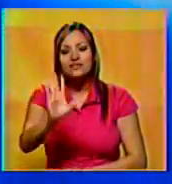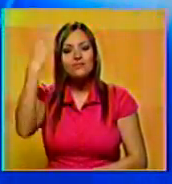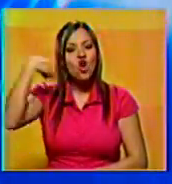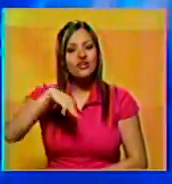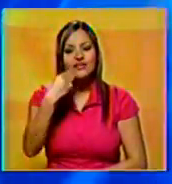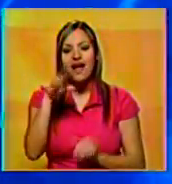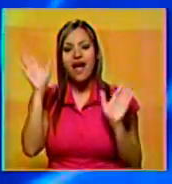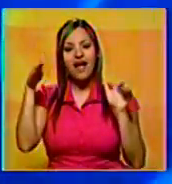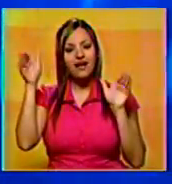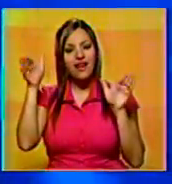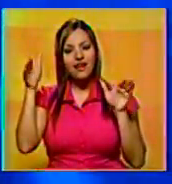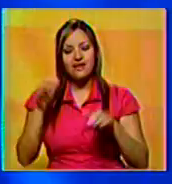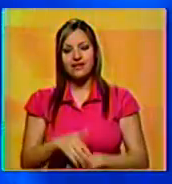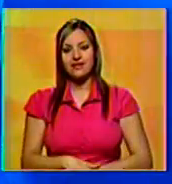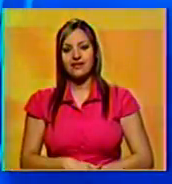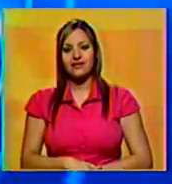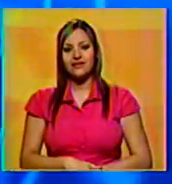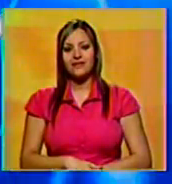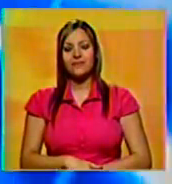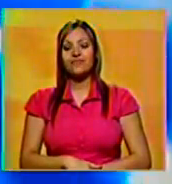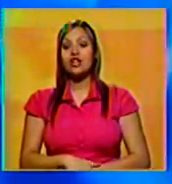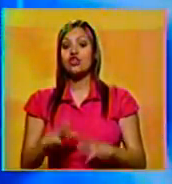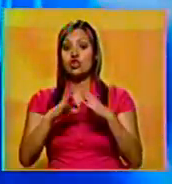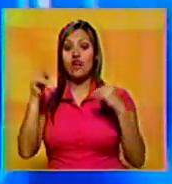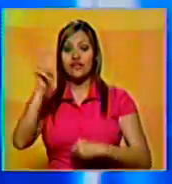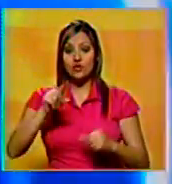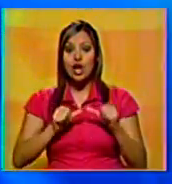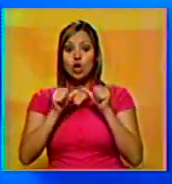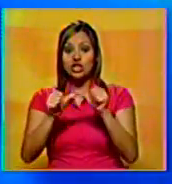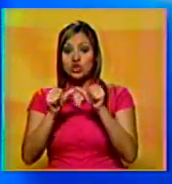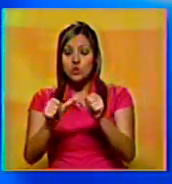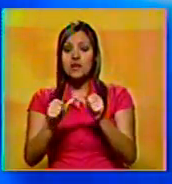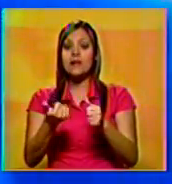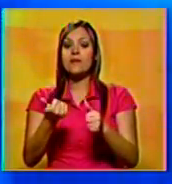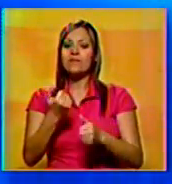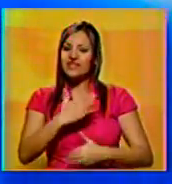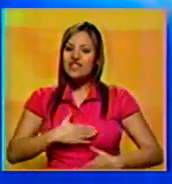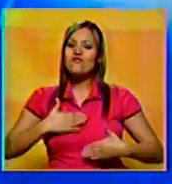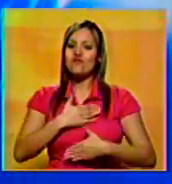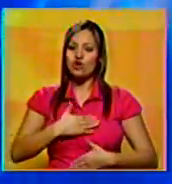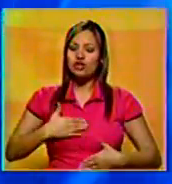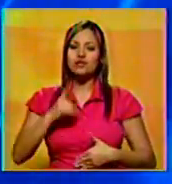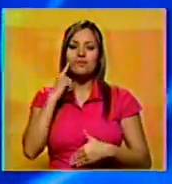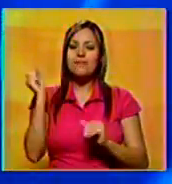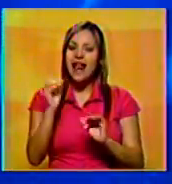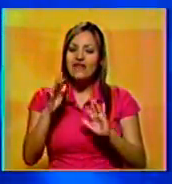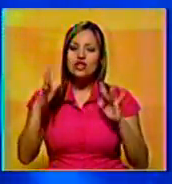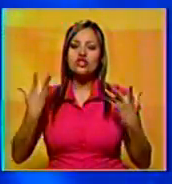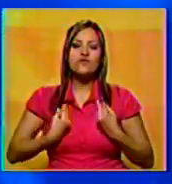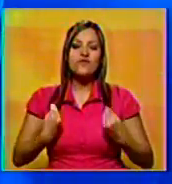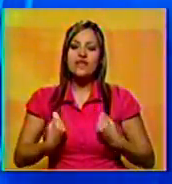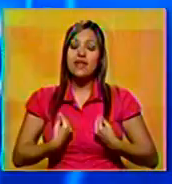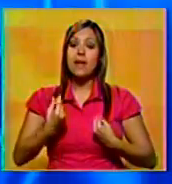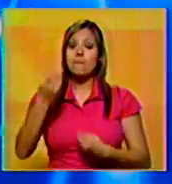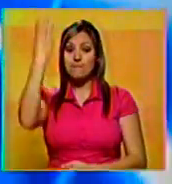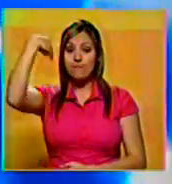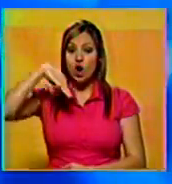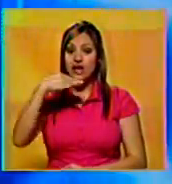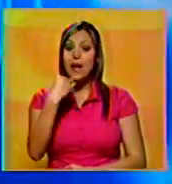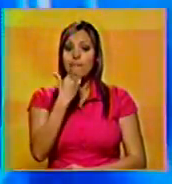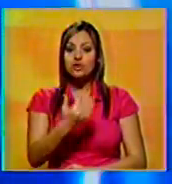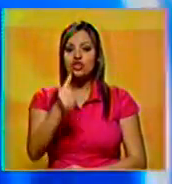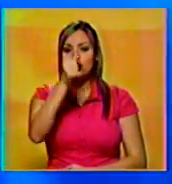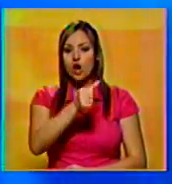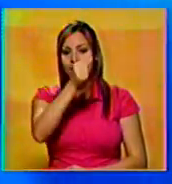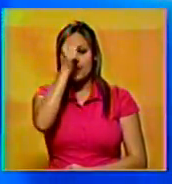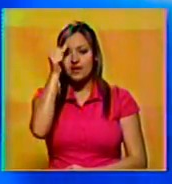es, toda Venezuela está invitada a continuar con nosotros disfrutando extractos de lo que fue la maravillosa vida de Mónica Spear el próximo